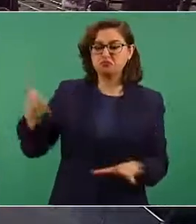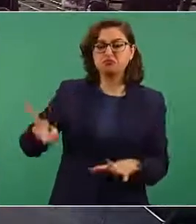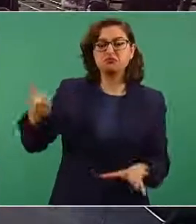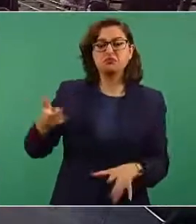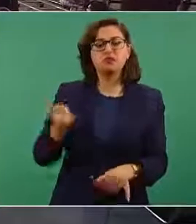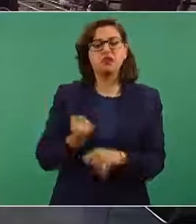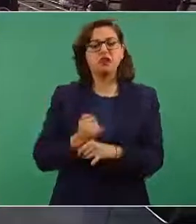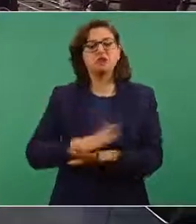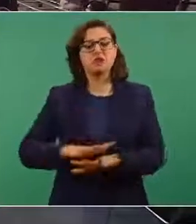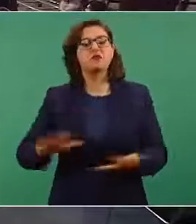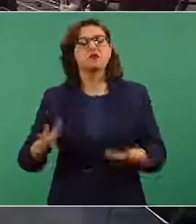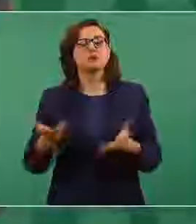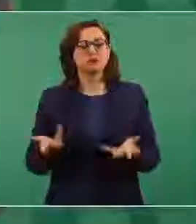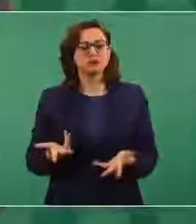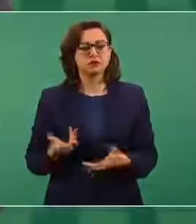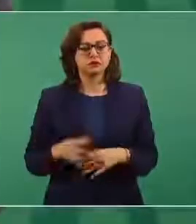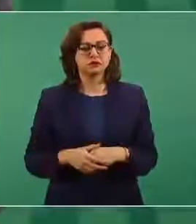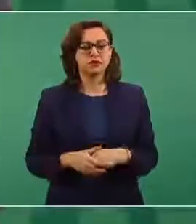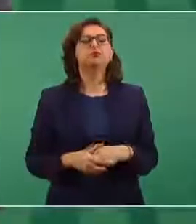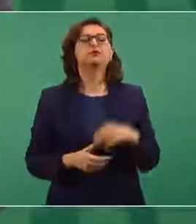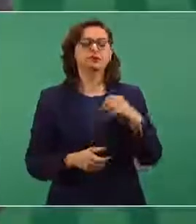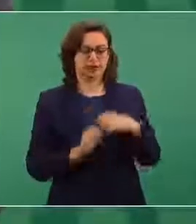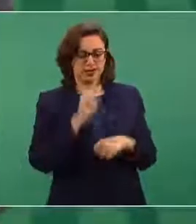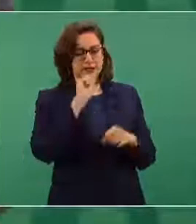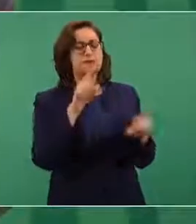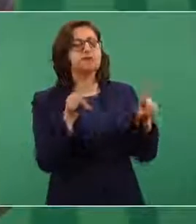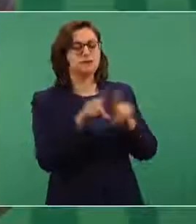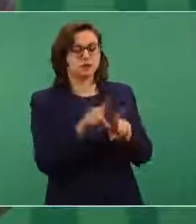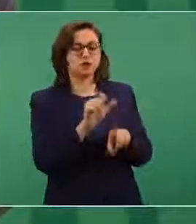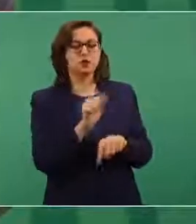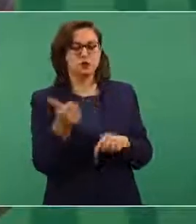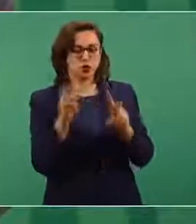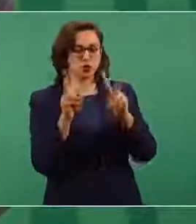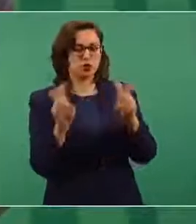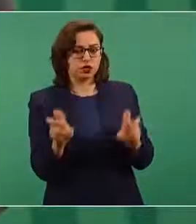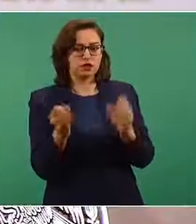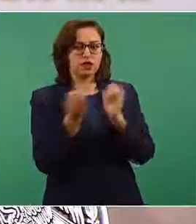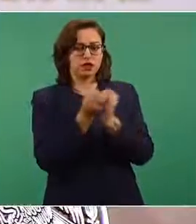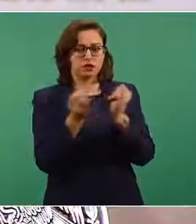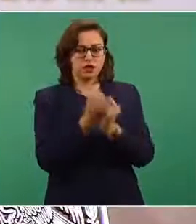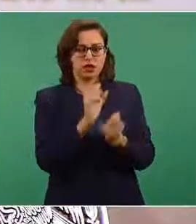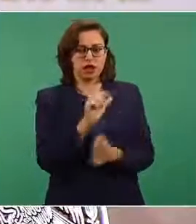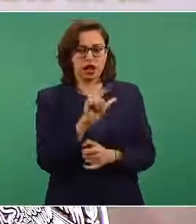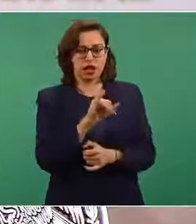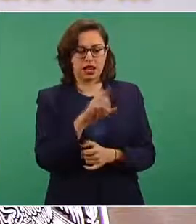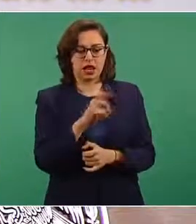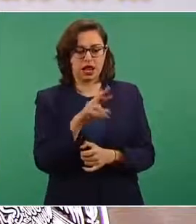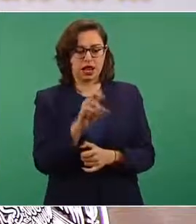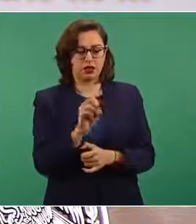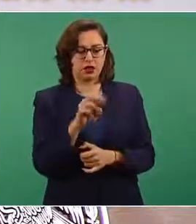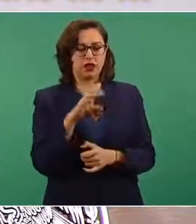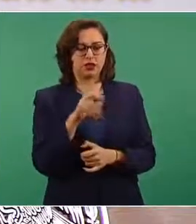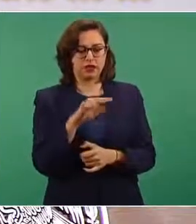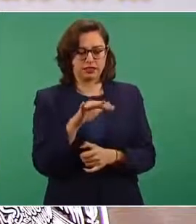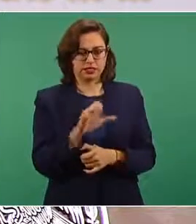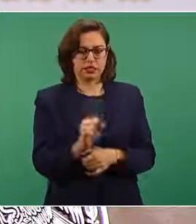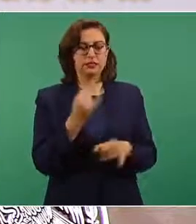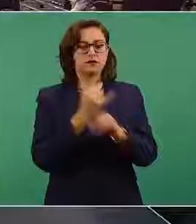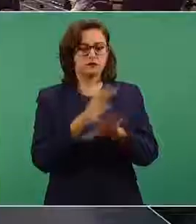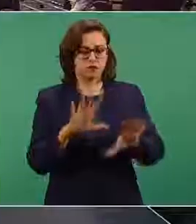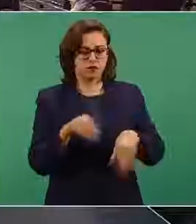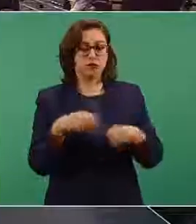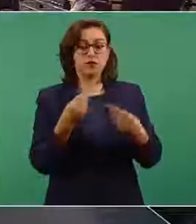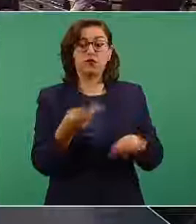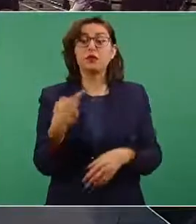Ese es otro tema. También Alejandro Encinas te va a presentar el informe. Pero también